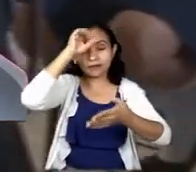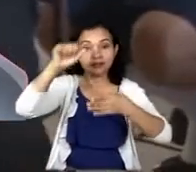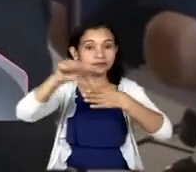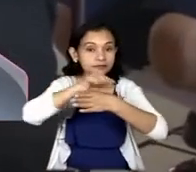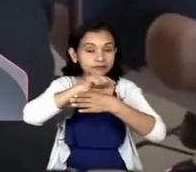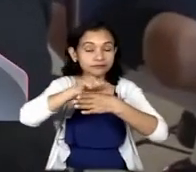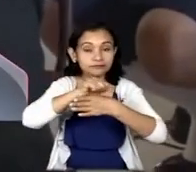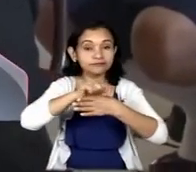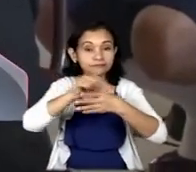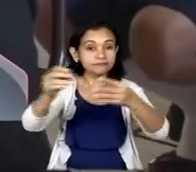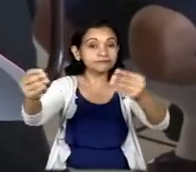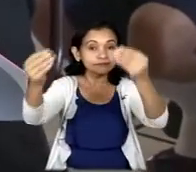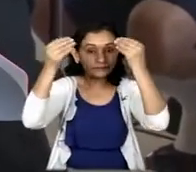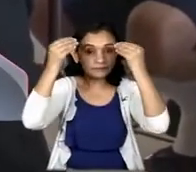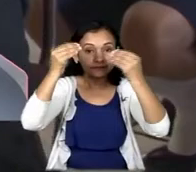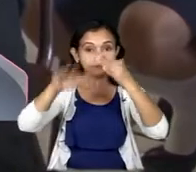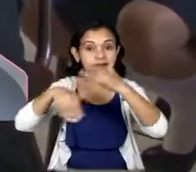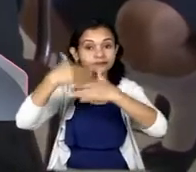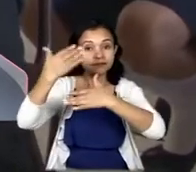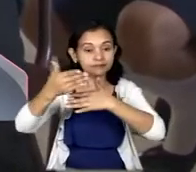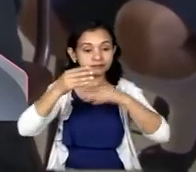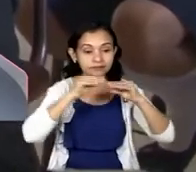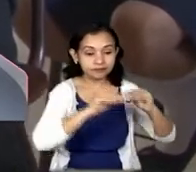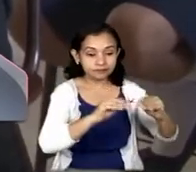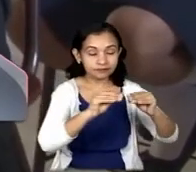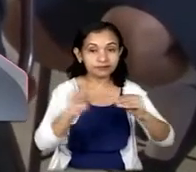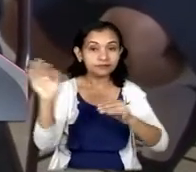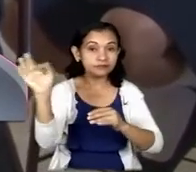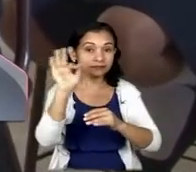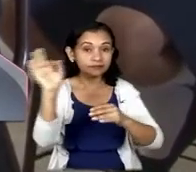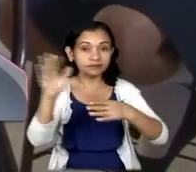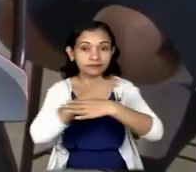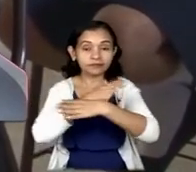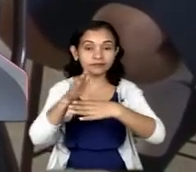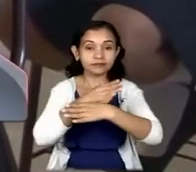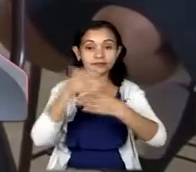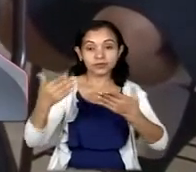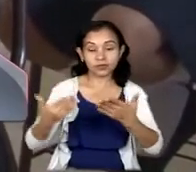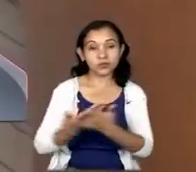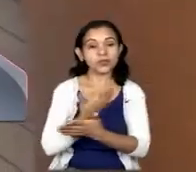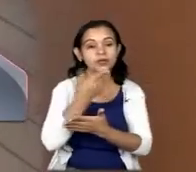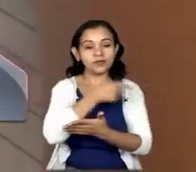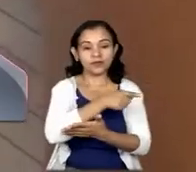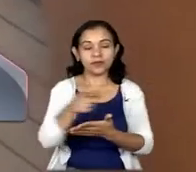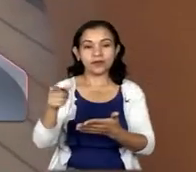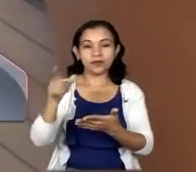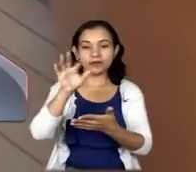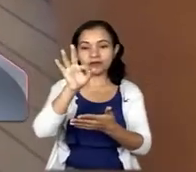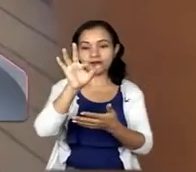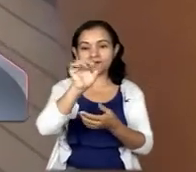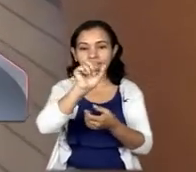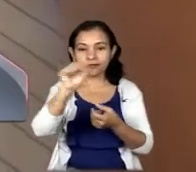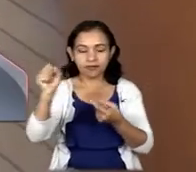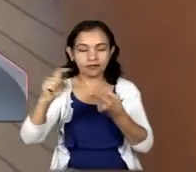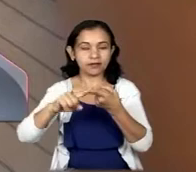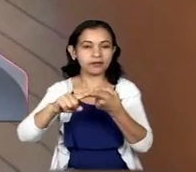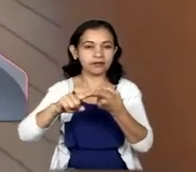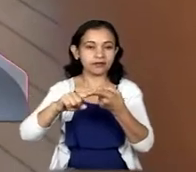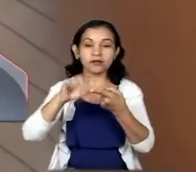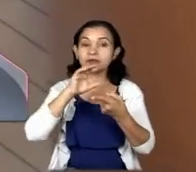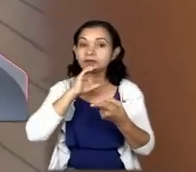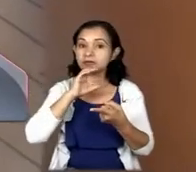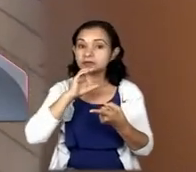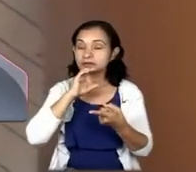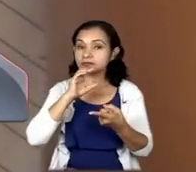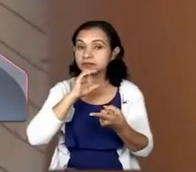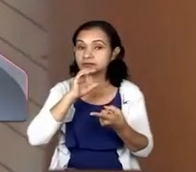pedagógica fuerte para venir luego con los diferentes métodos, con los métodos más modernos, con el método FAS, que era un método cubano que